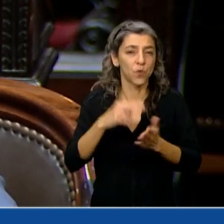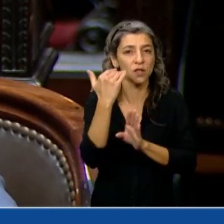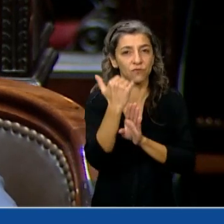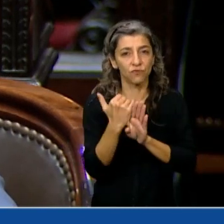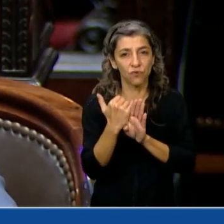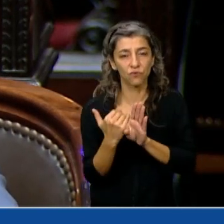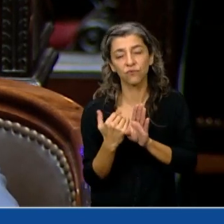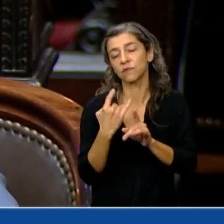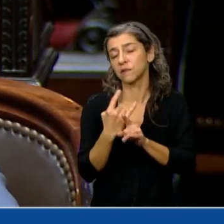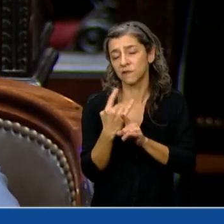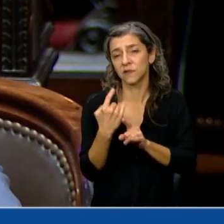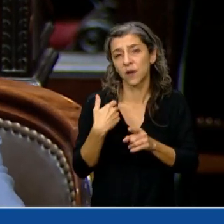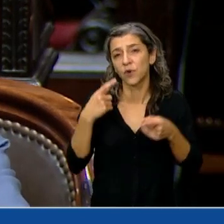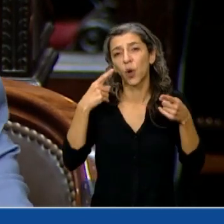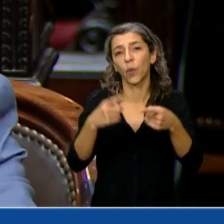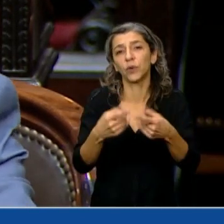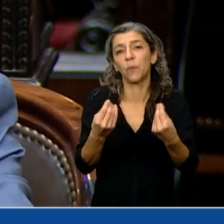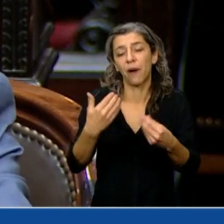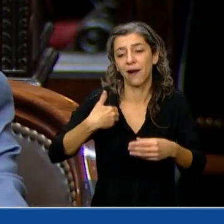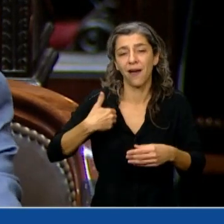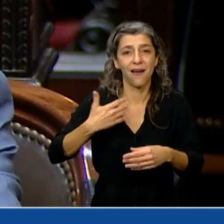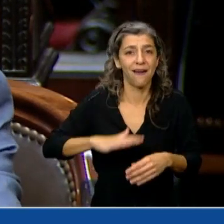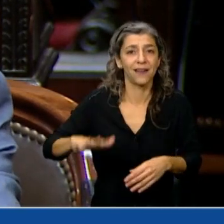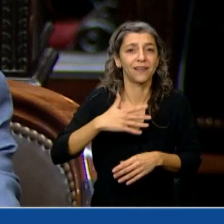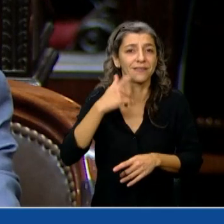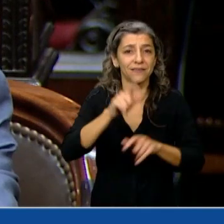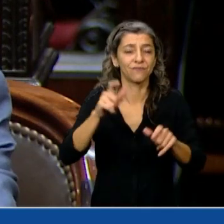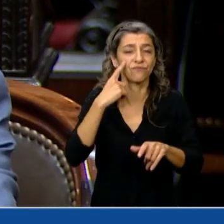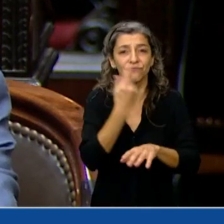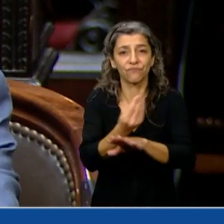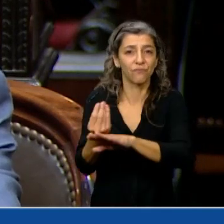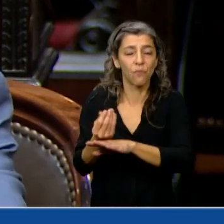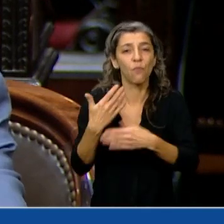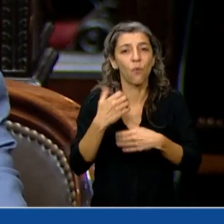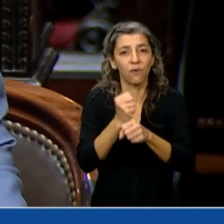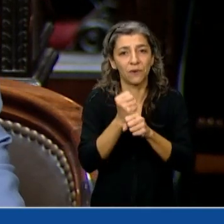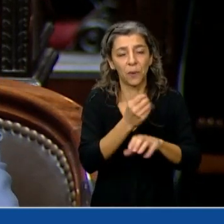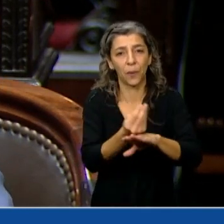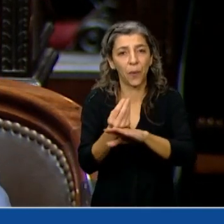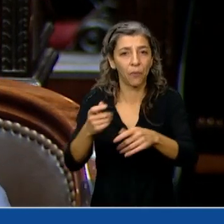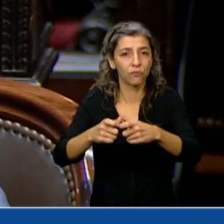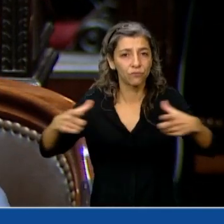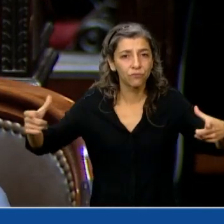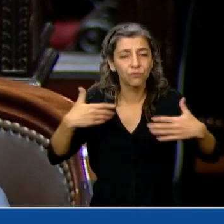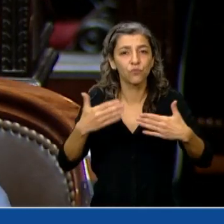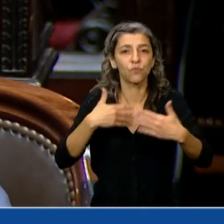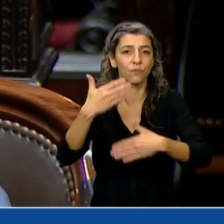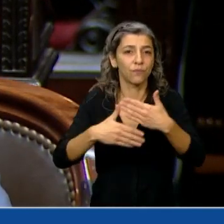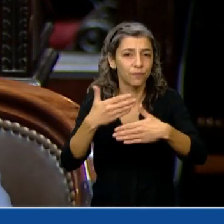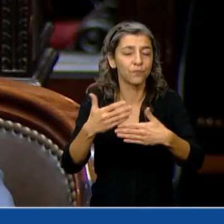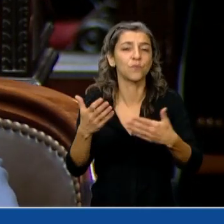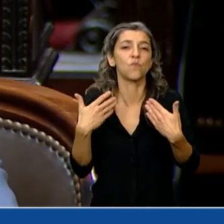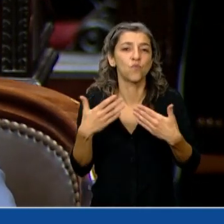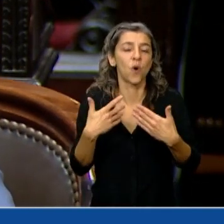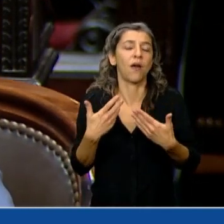lograr que el conjunto de los argentinos pueda producir, pueda generar empleo y pueda crecer. Pero me llega